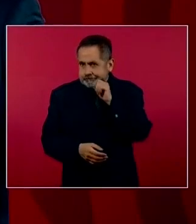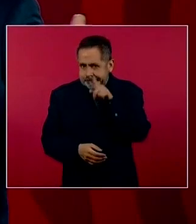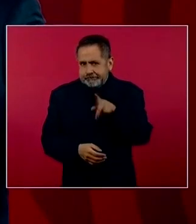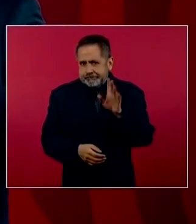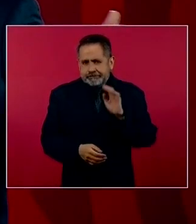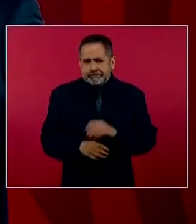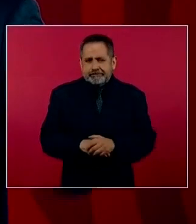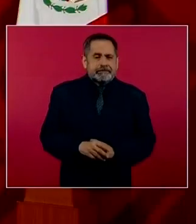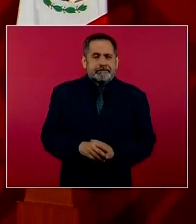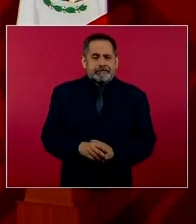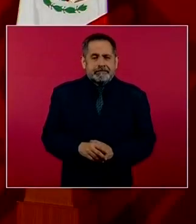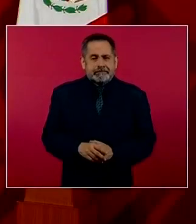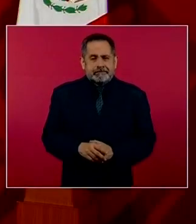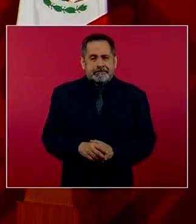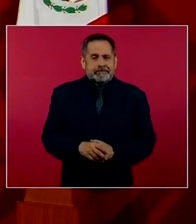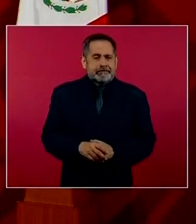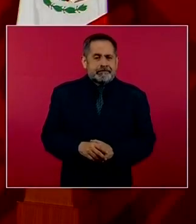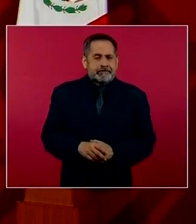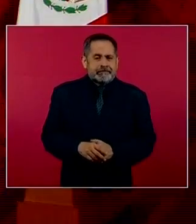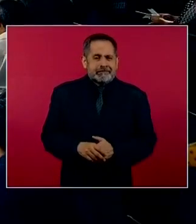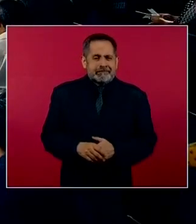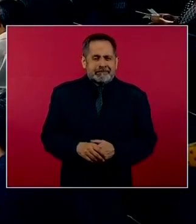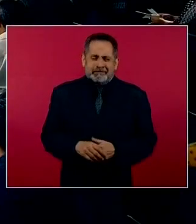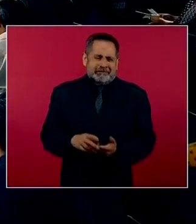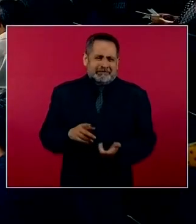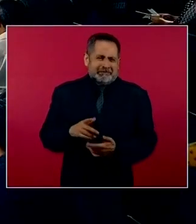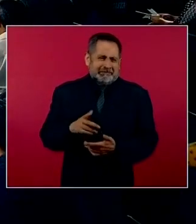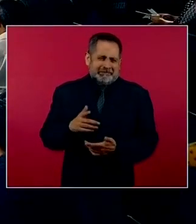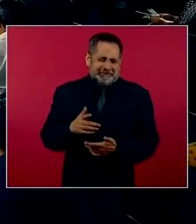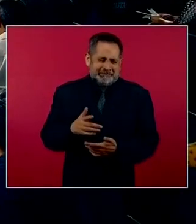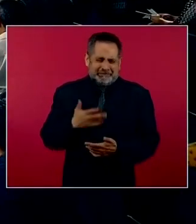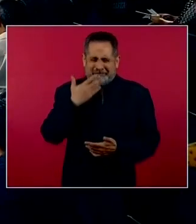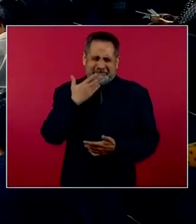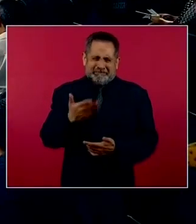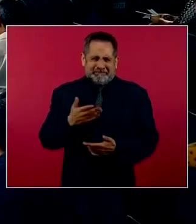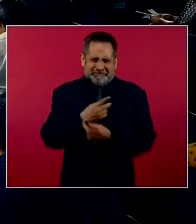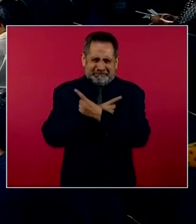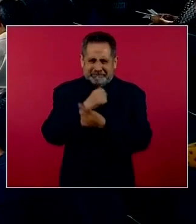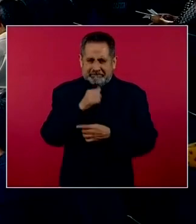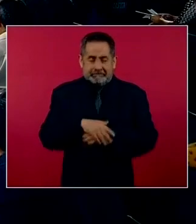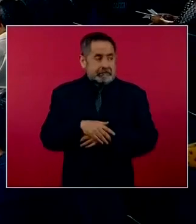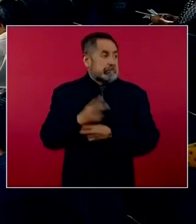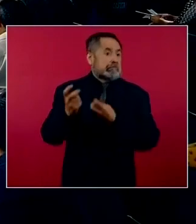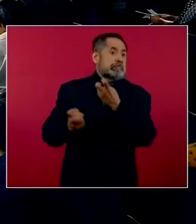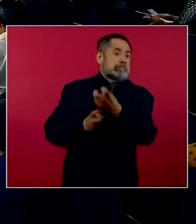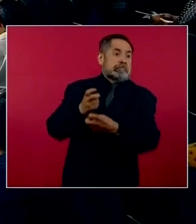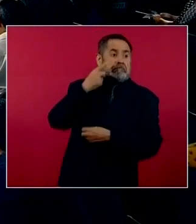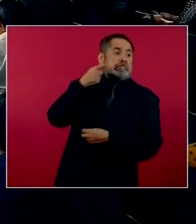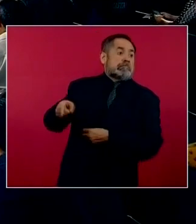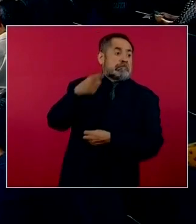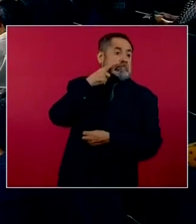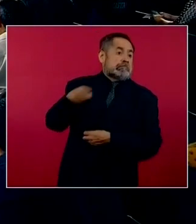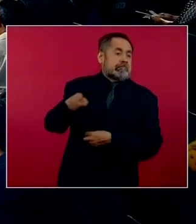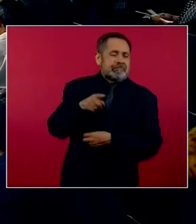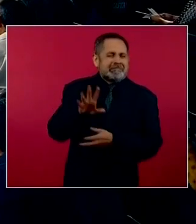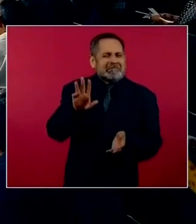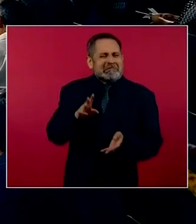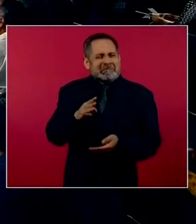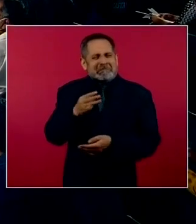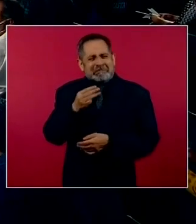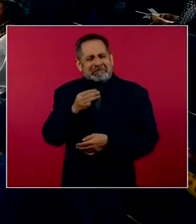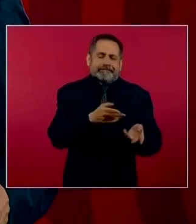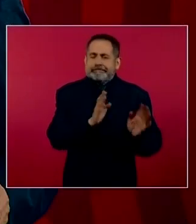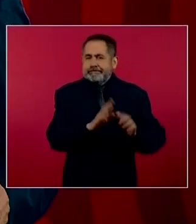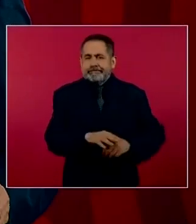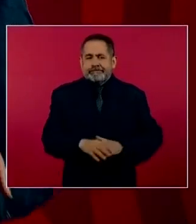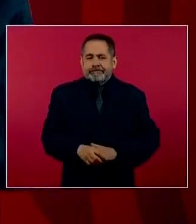con tintes políticos. Es de mal gusto, es de metiches. O sea, eso no es